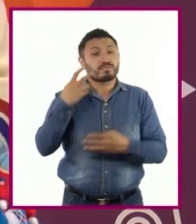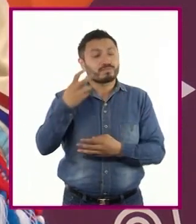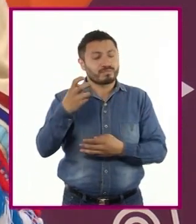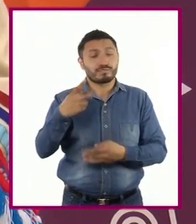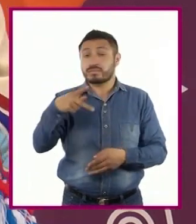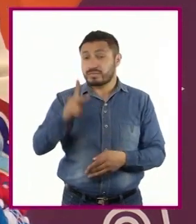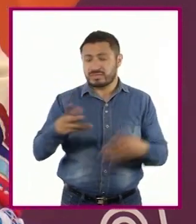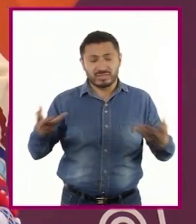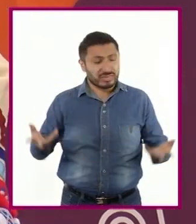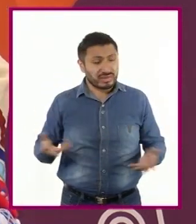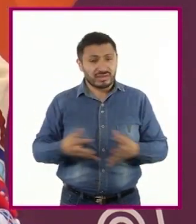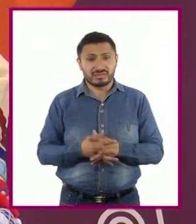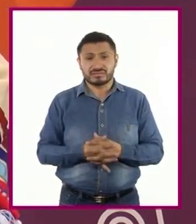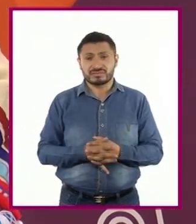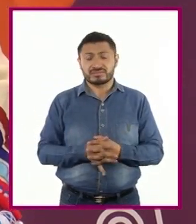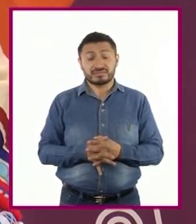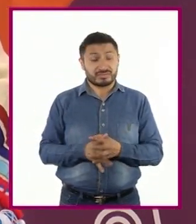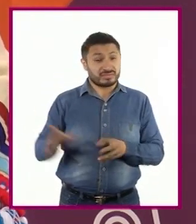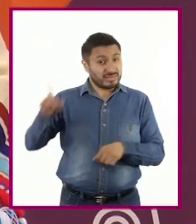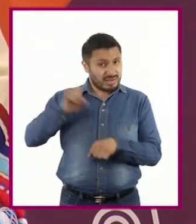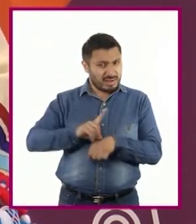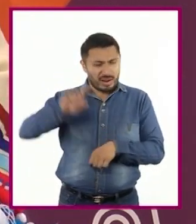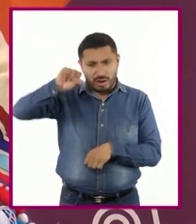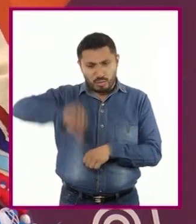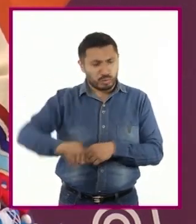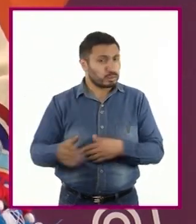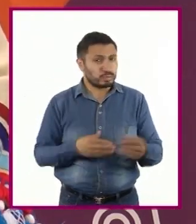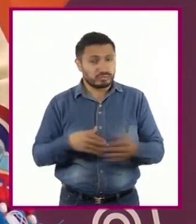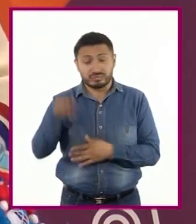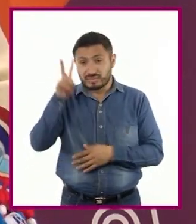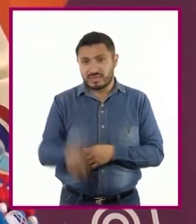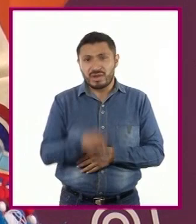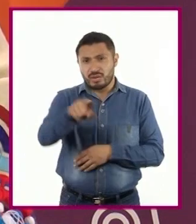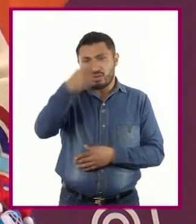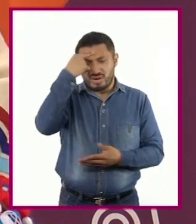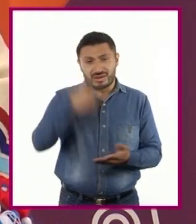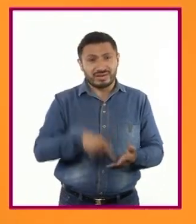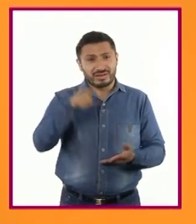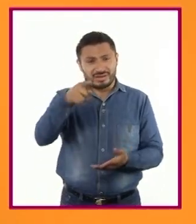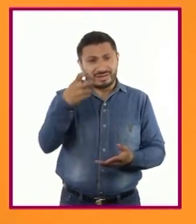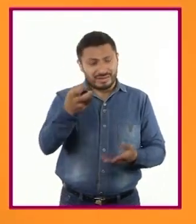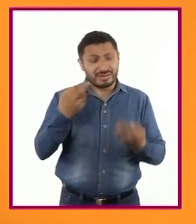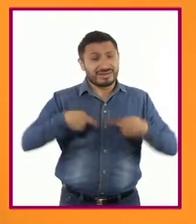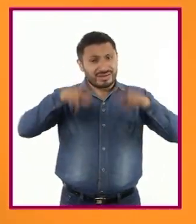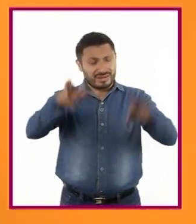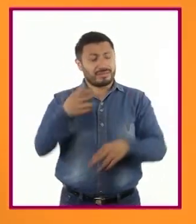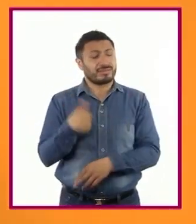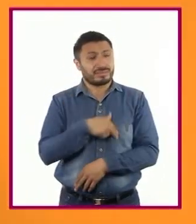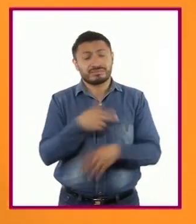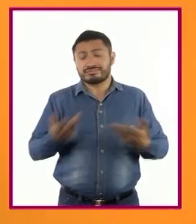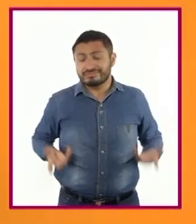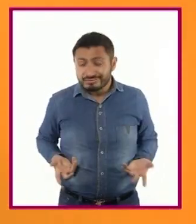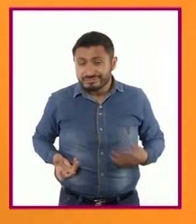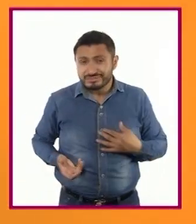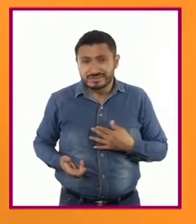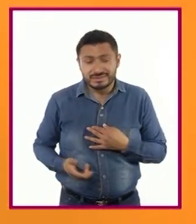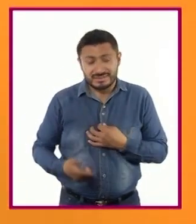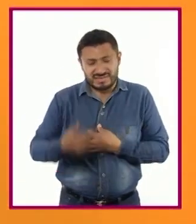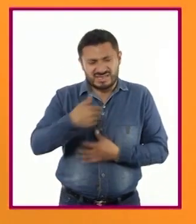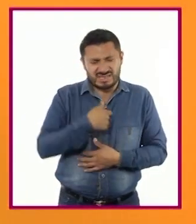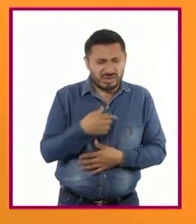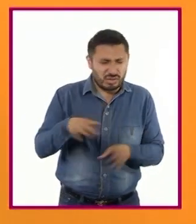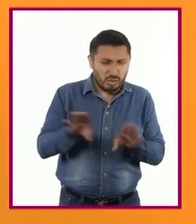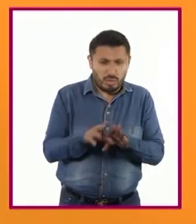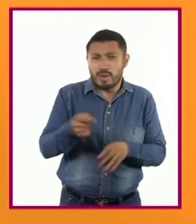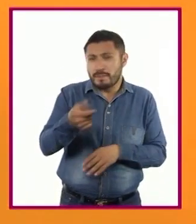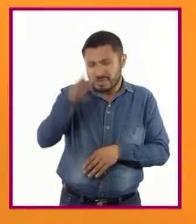Pero hoy en día, ¿de verdad crees que nos represente? Bueno, estoy un poco de